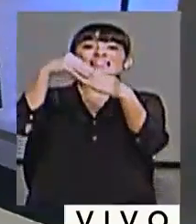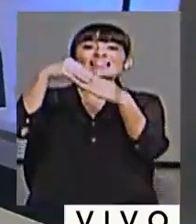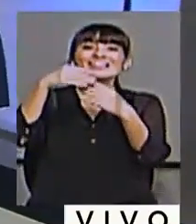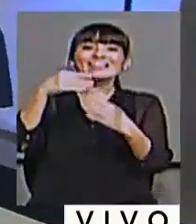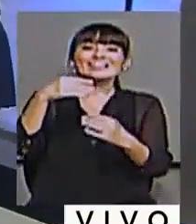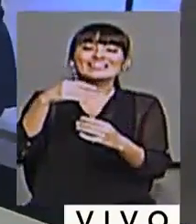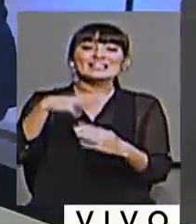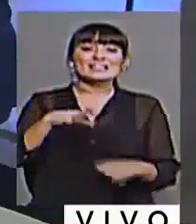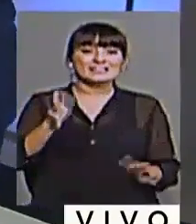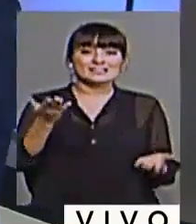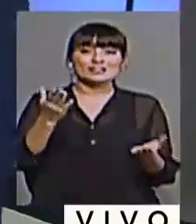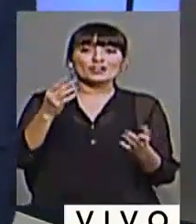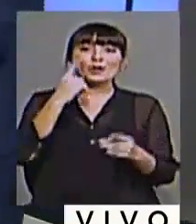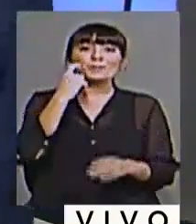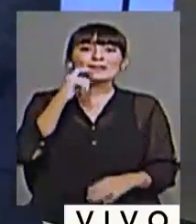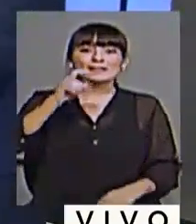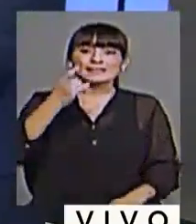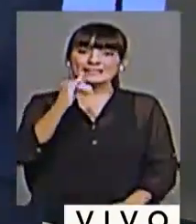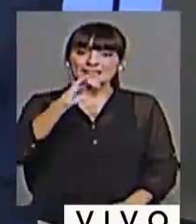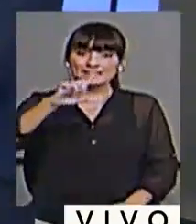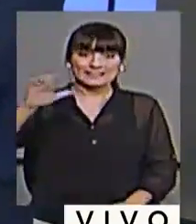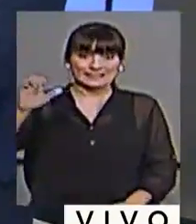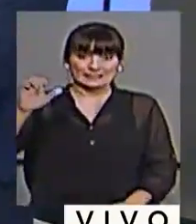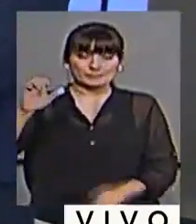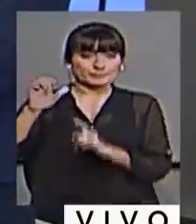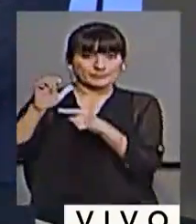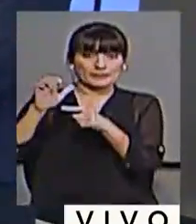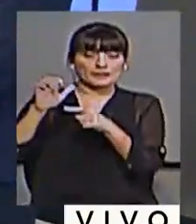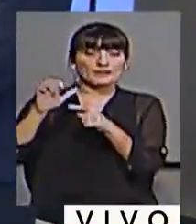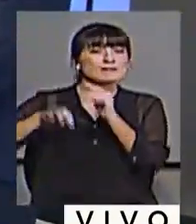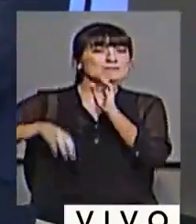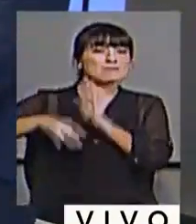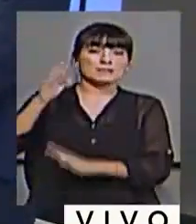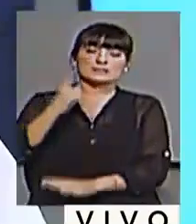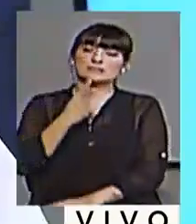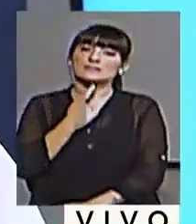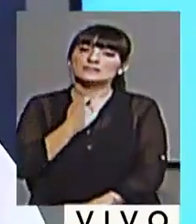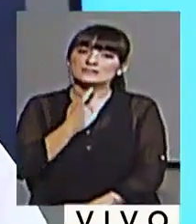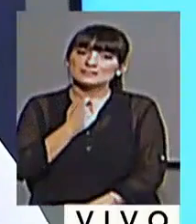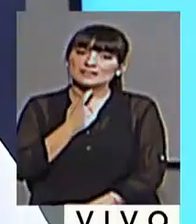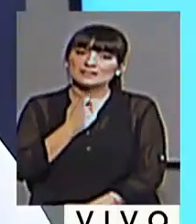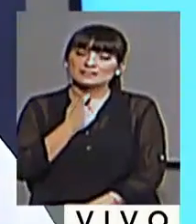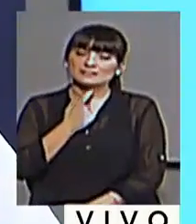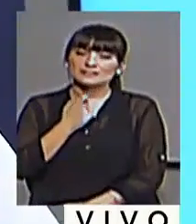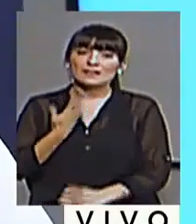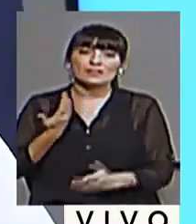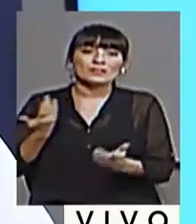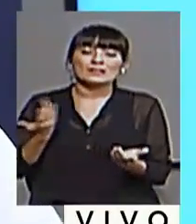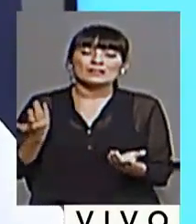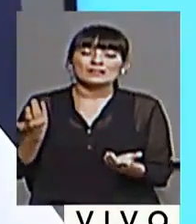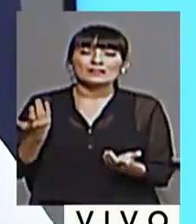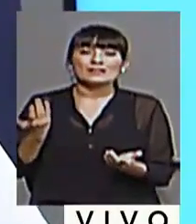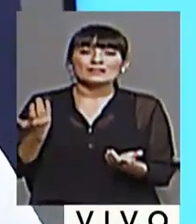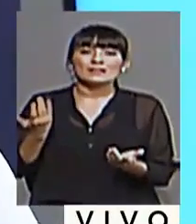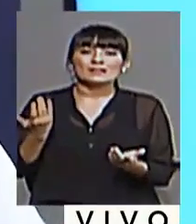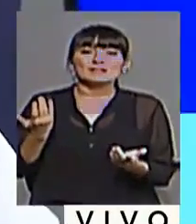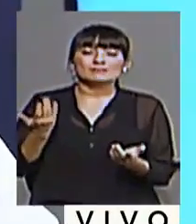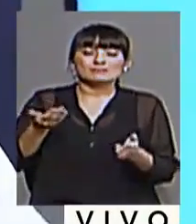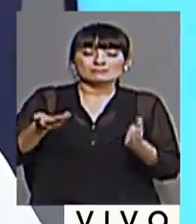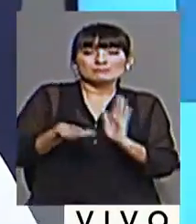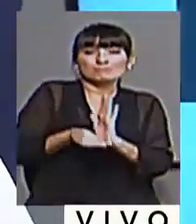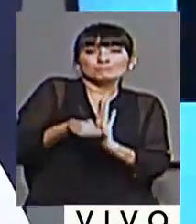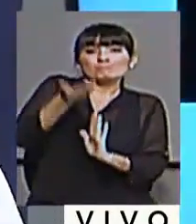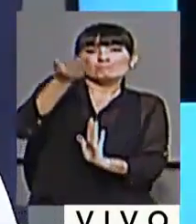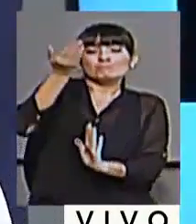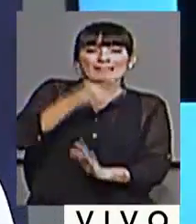Ya está. Alejandro Guillé es el más interesado en relevar la prestancia,